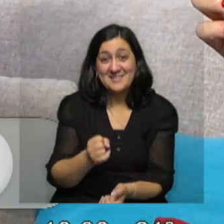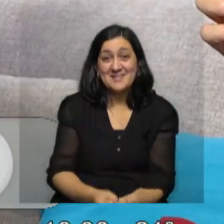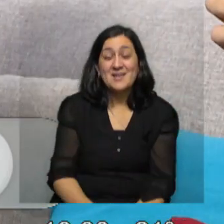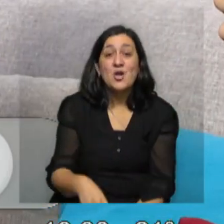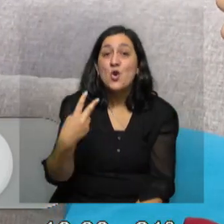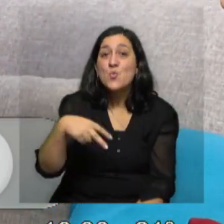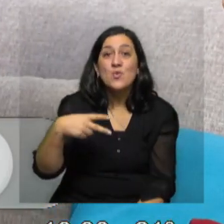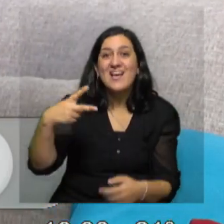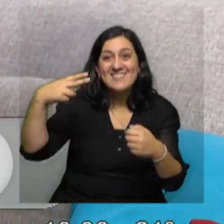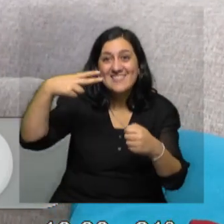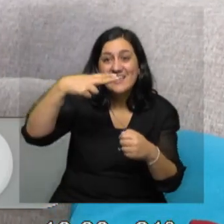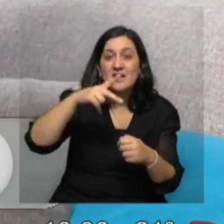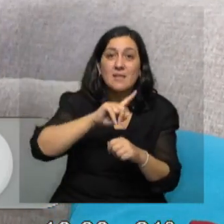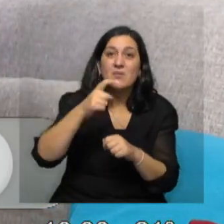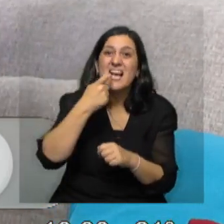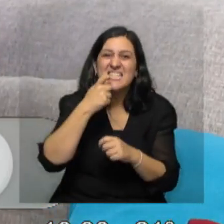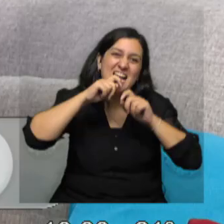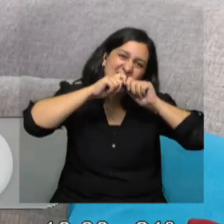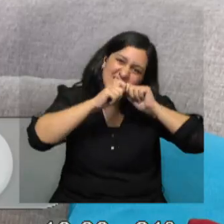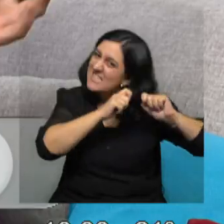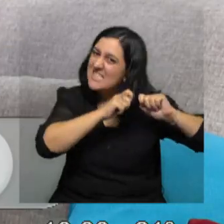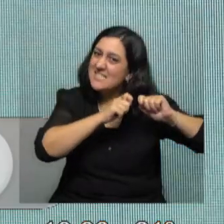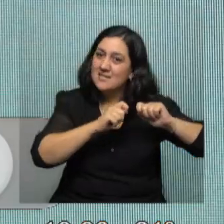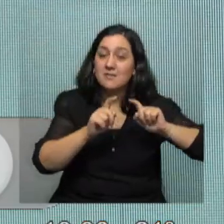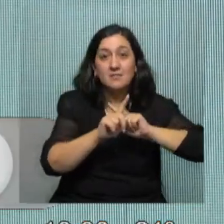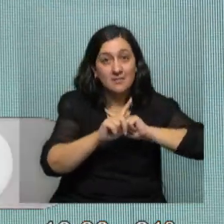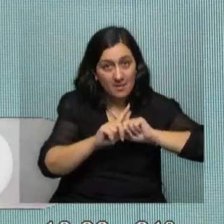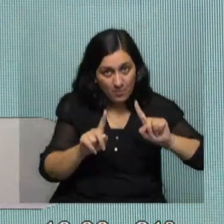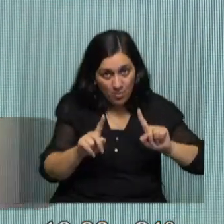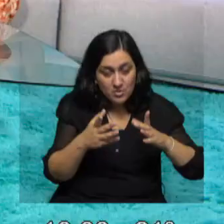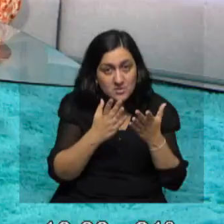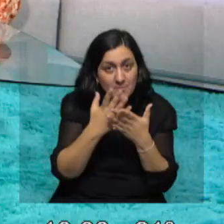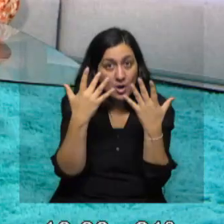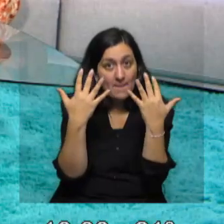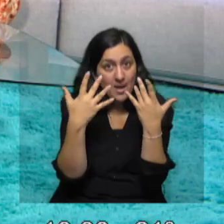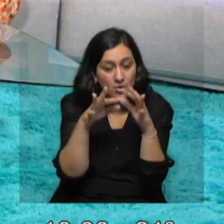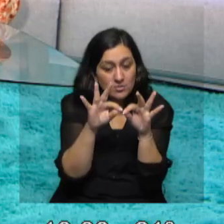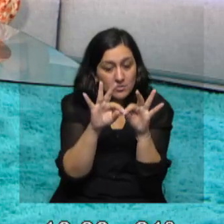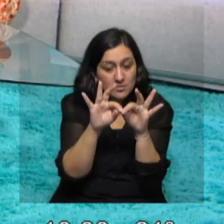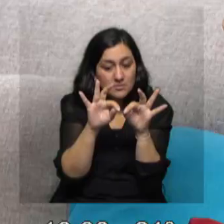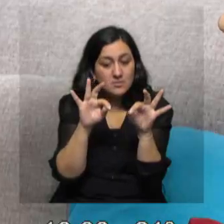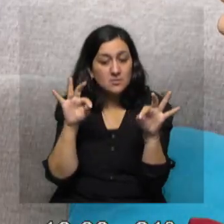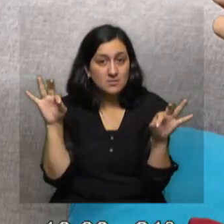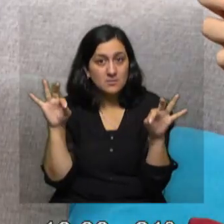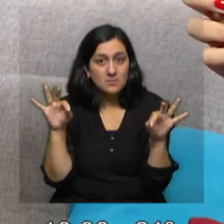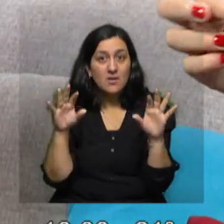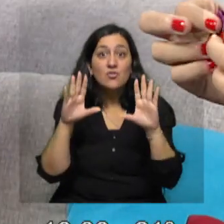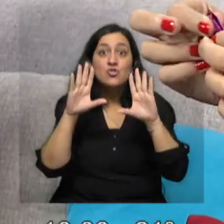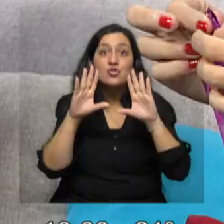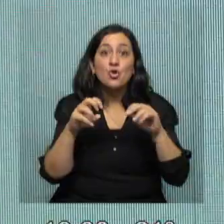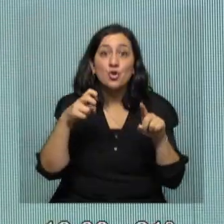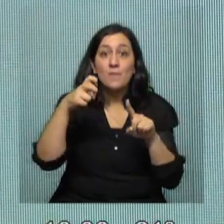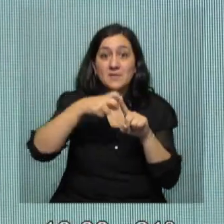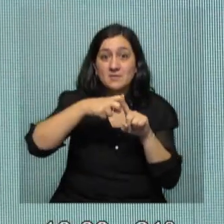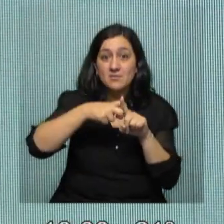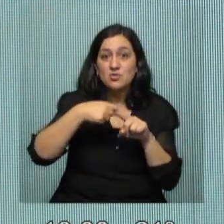Nunca tijera, nunca diente. Tengan cuidado porque lo podemos romper. Sí. Sí. No. ¿Bien? Sacamos. Bien. Lo saco. Todos los preservativos... Este